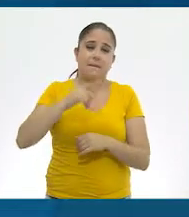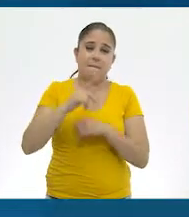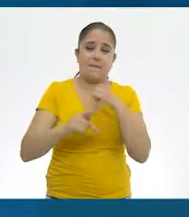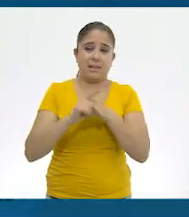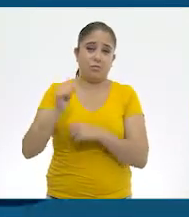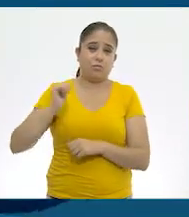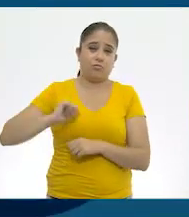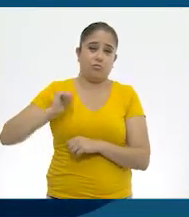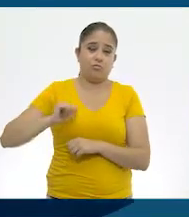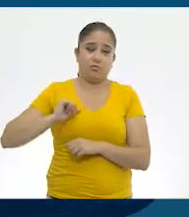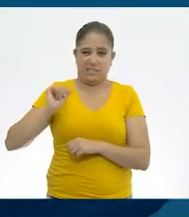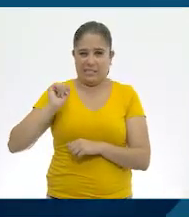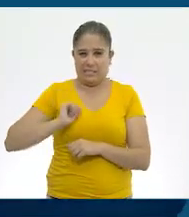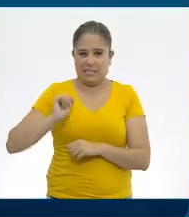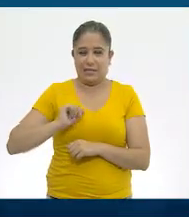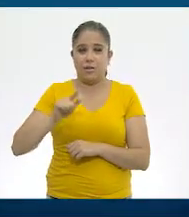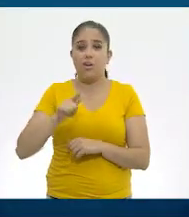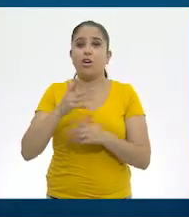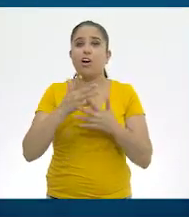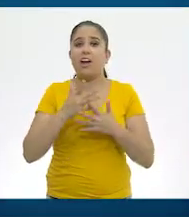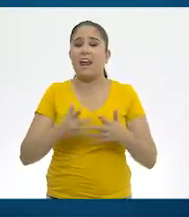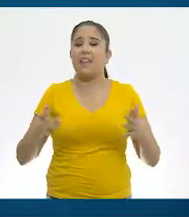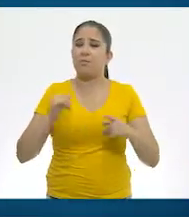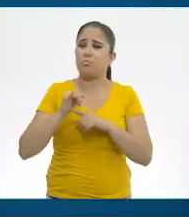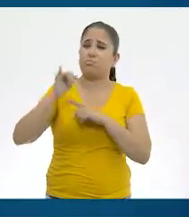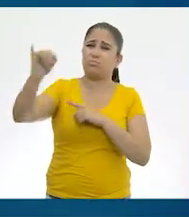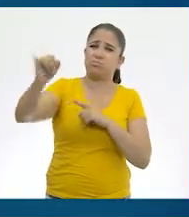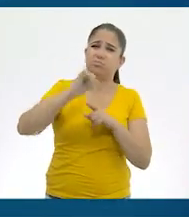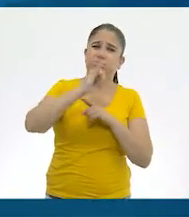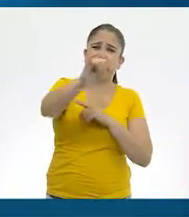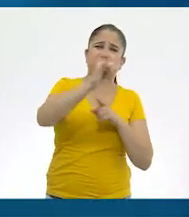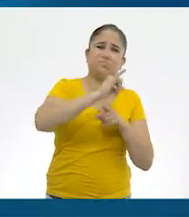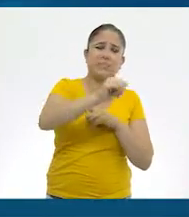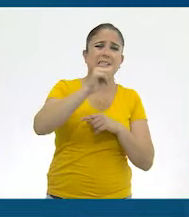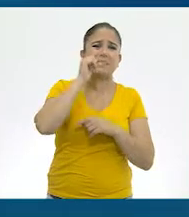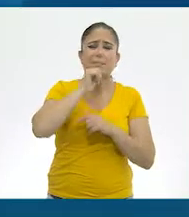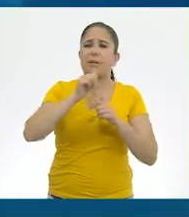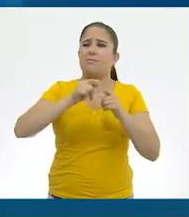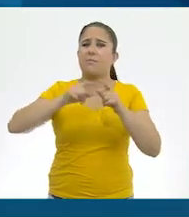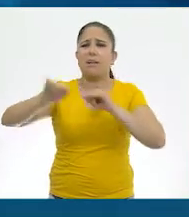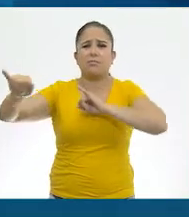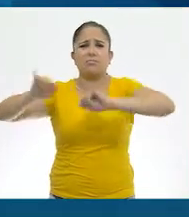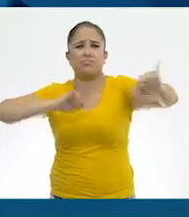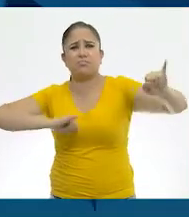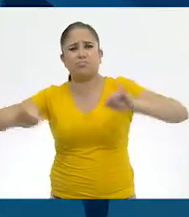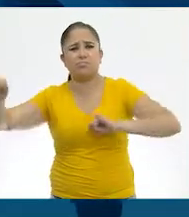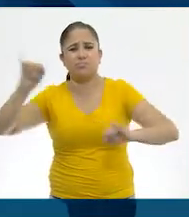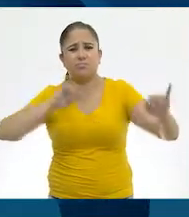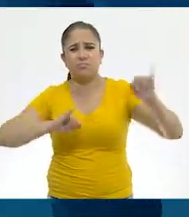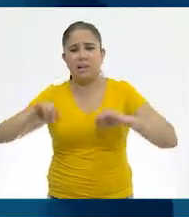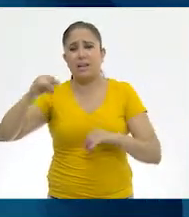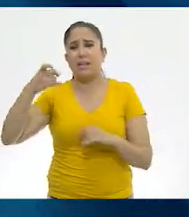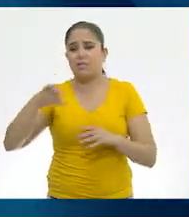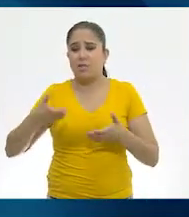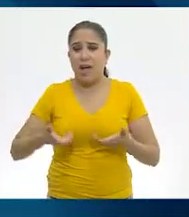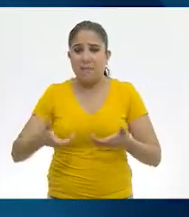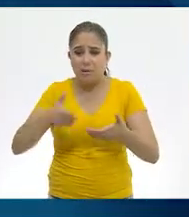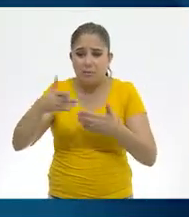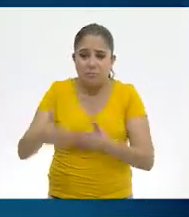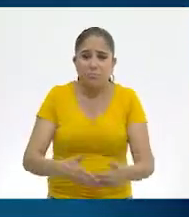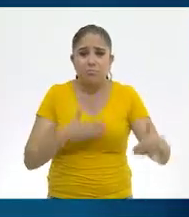ese siglo era que las grandes distancias separaban todo y los caminos estaban en pésimas